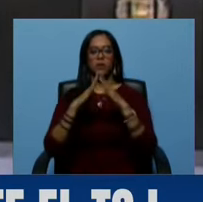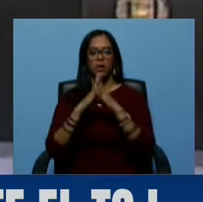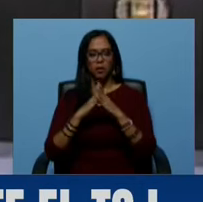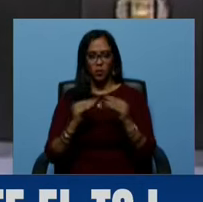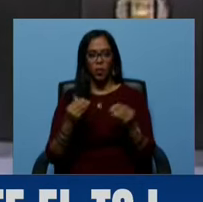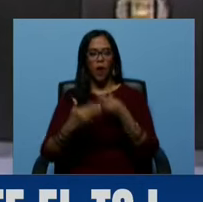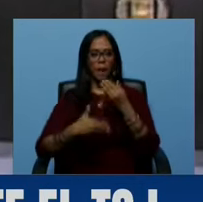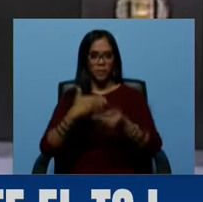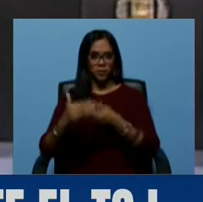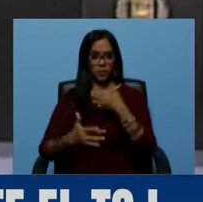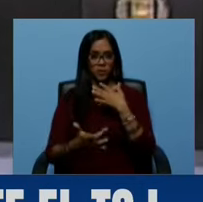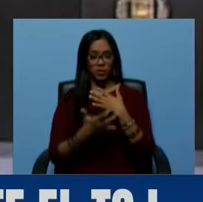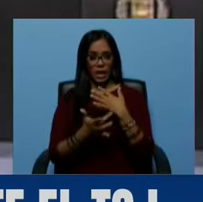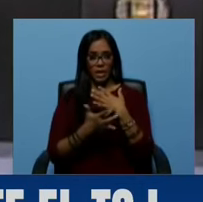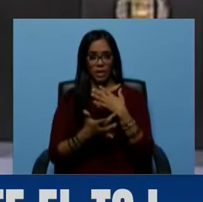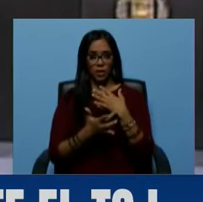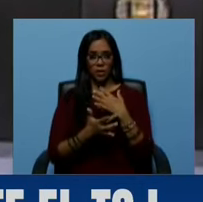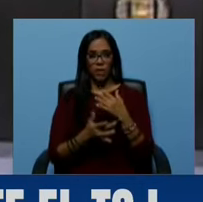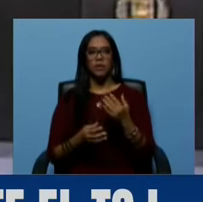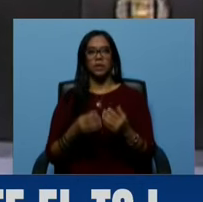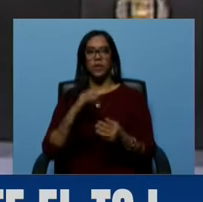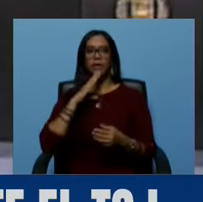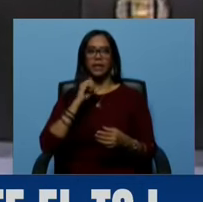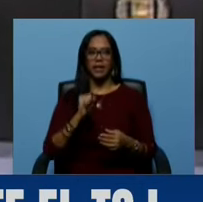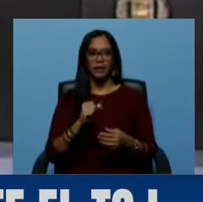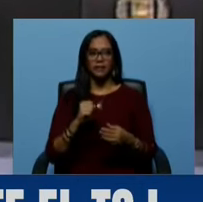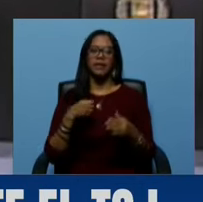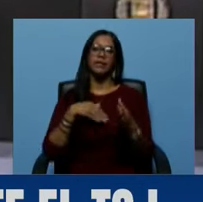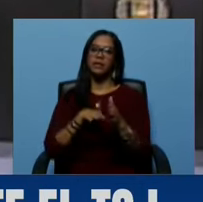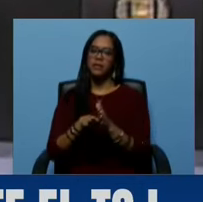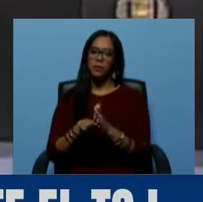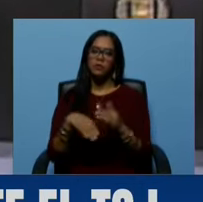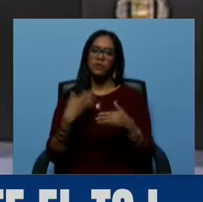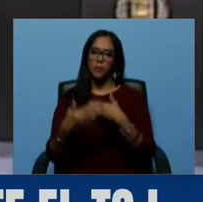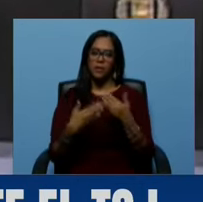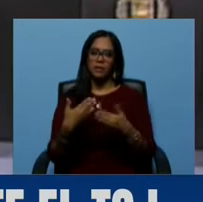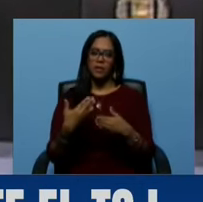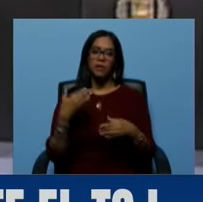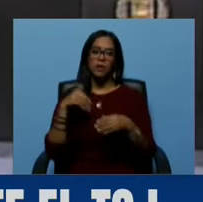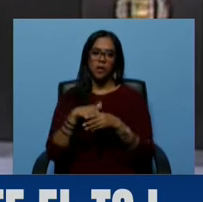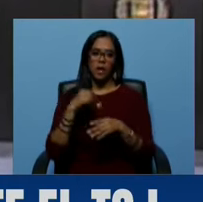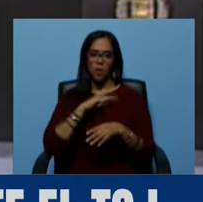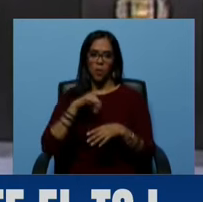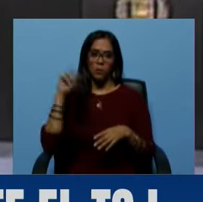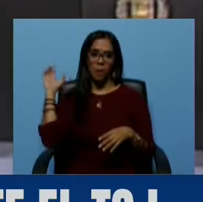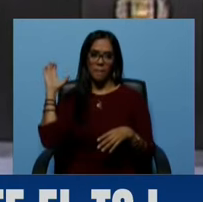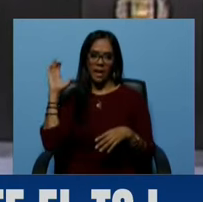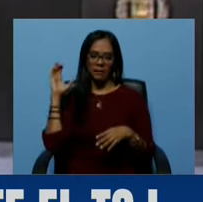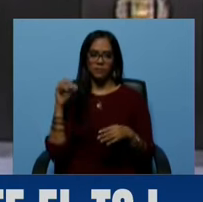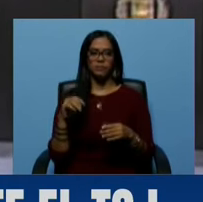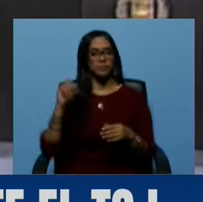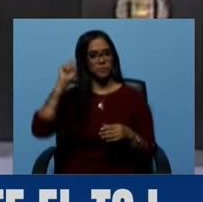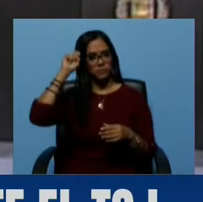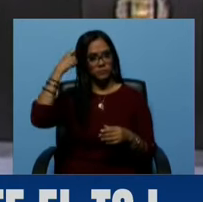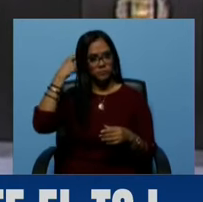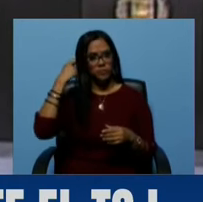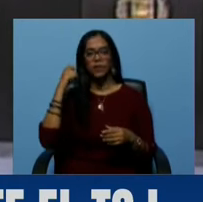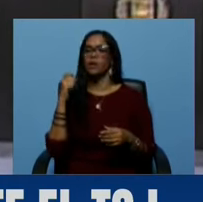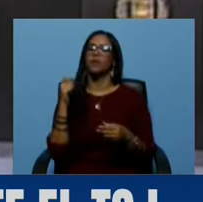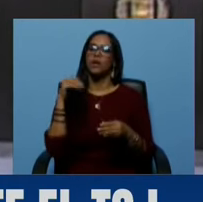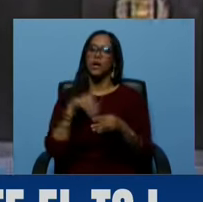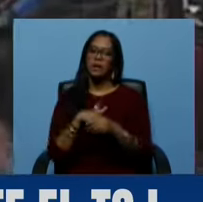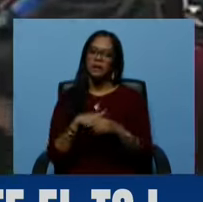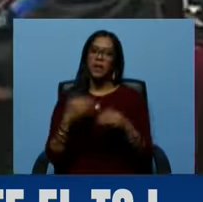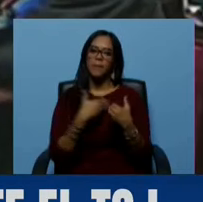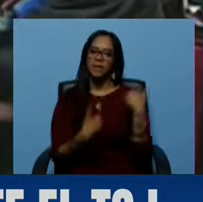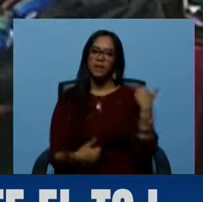de todo el proceso técnico de lo que fue el desarrollo de ese proceso electoral en nuestro país. Recordemos, fueron las elecciones